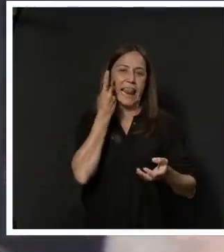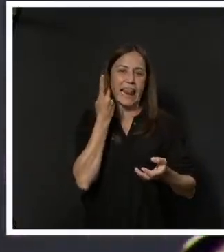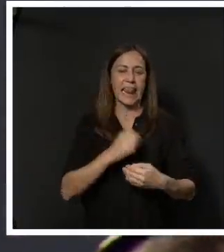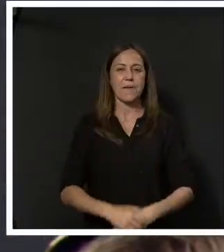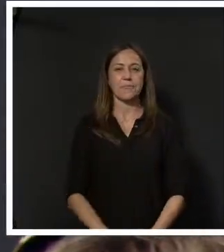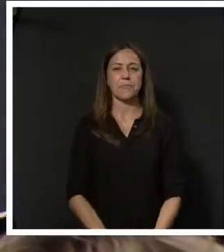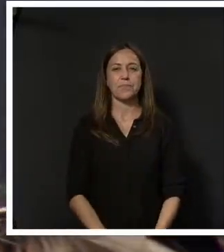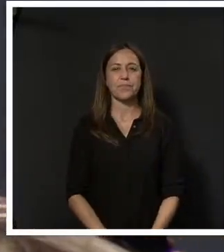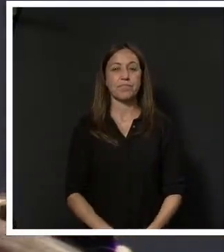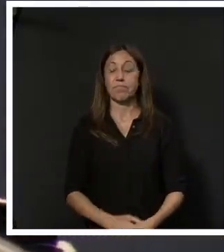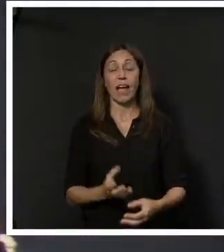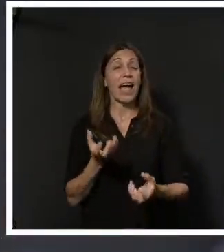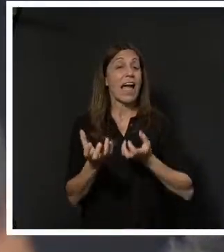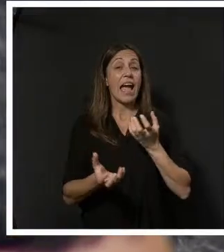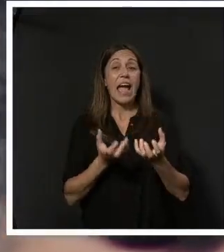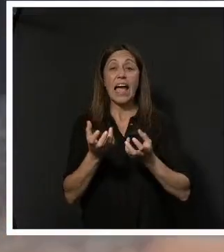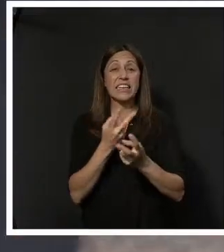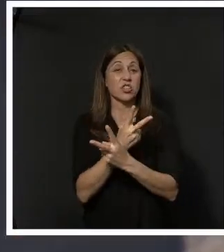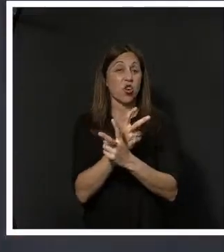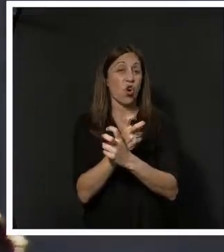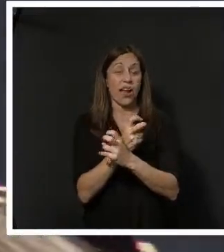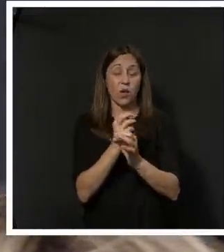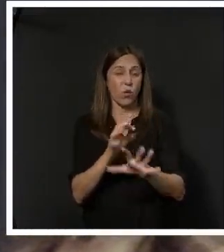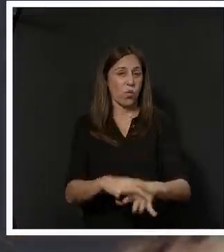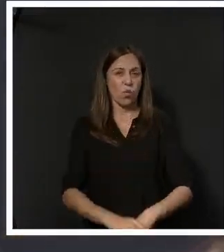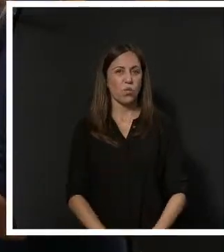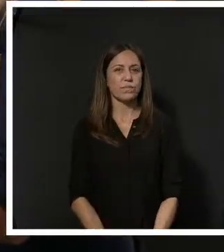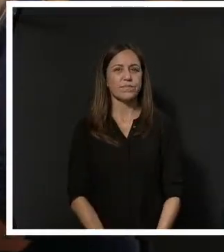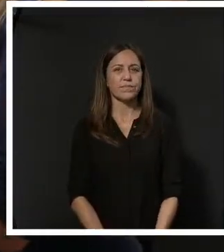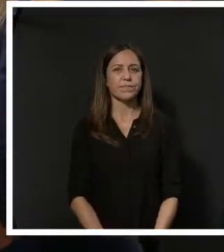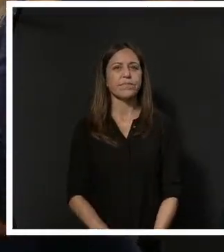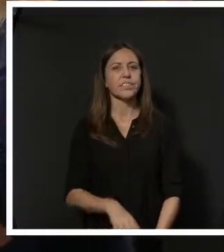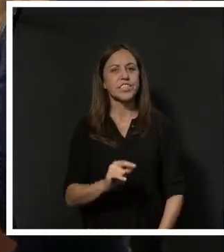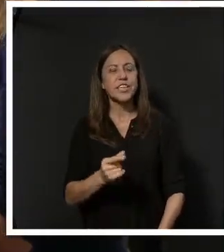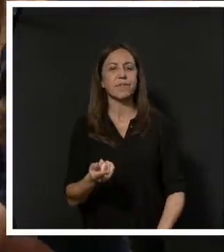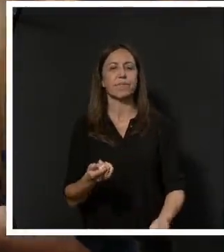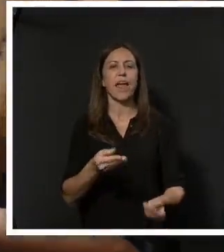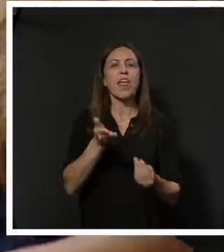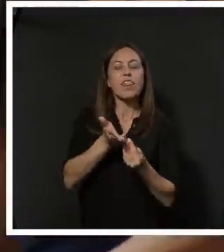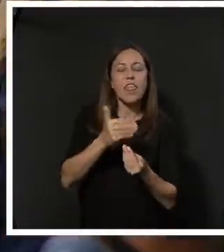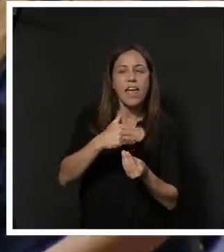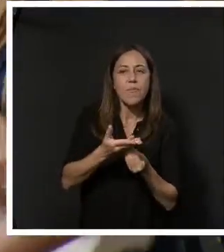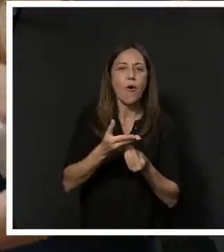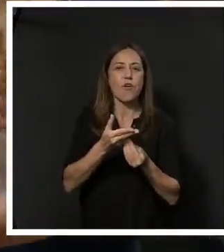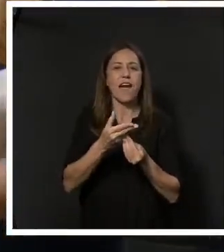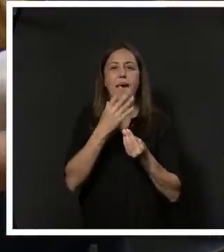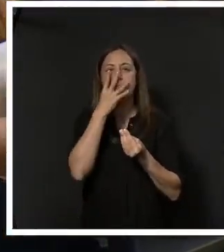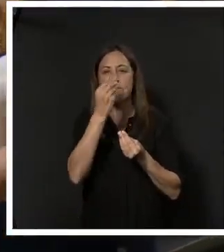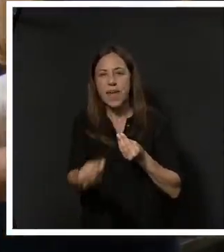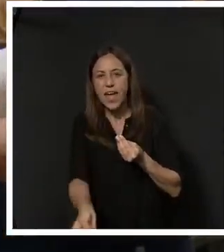un queso de cuello sí cebolla pimiento